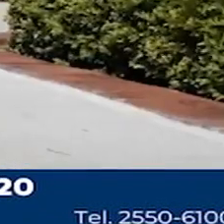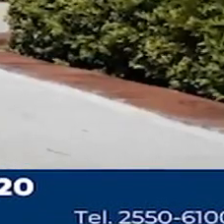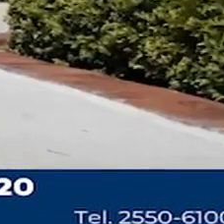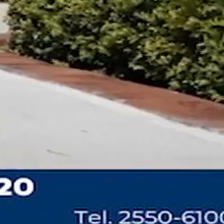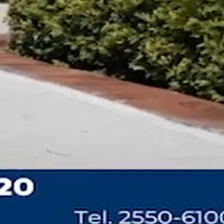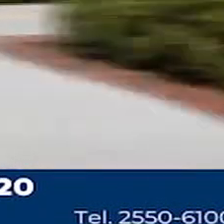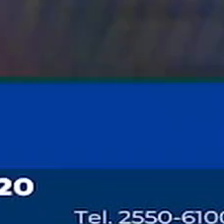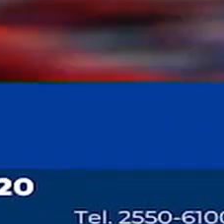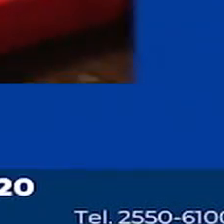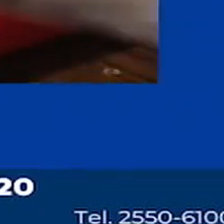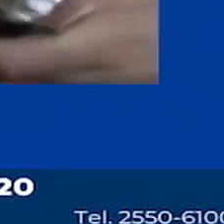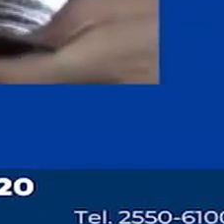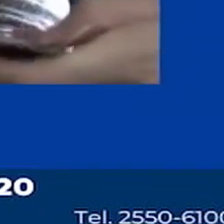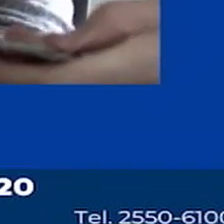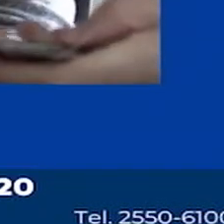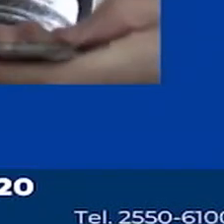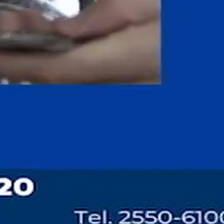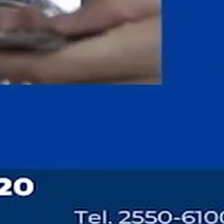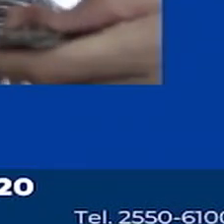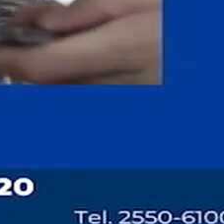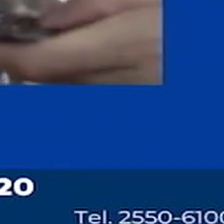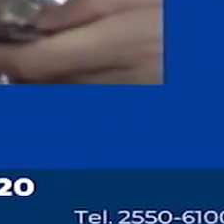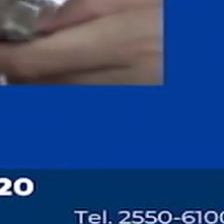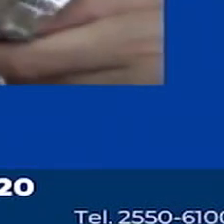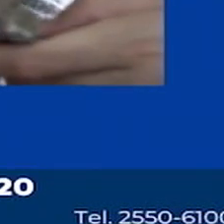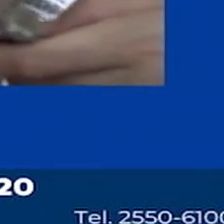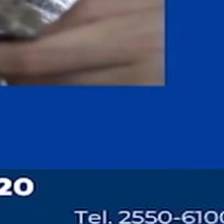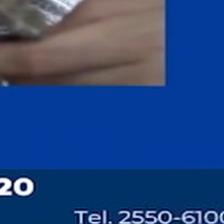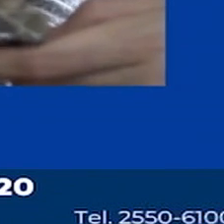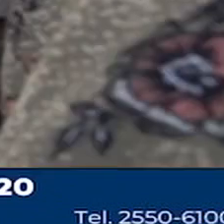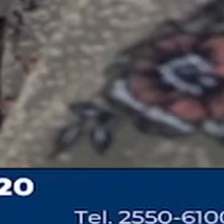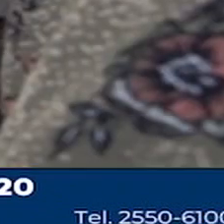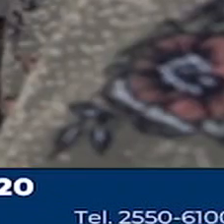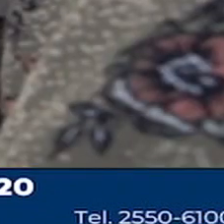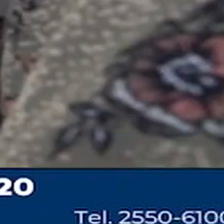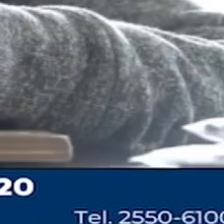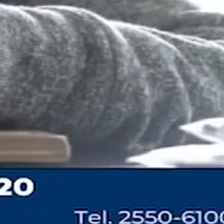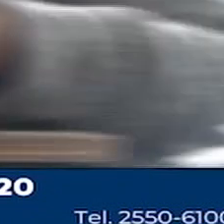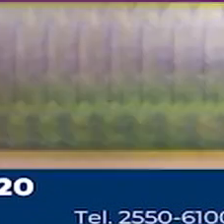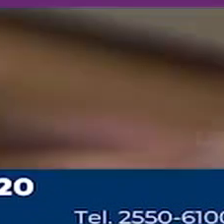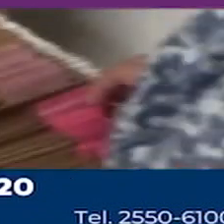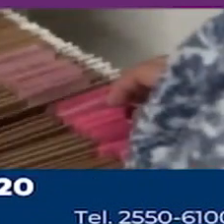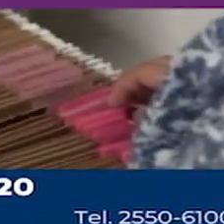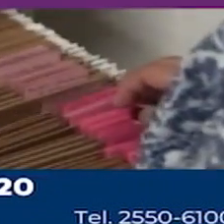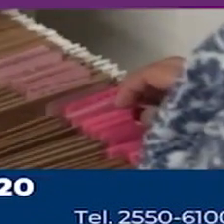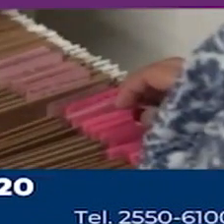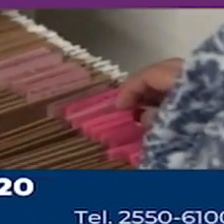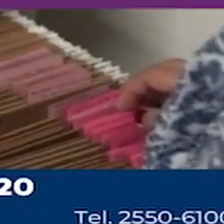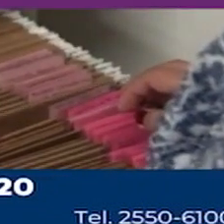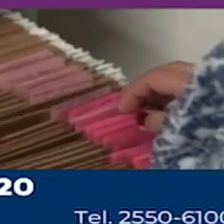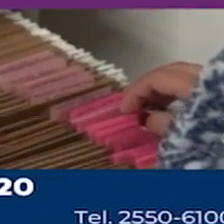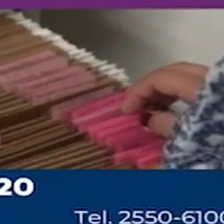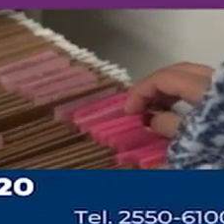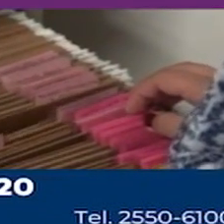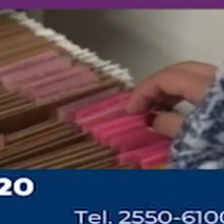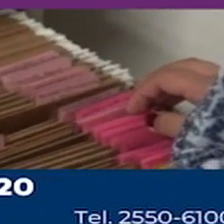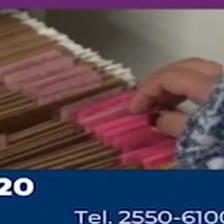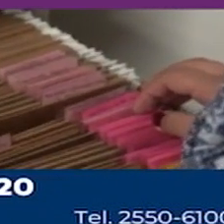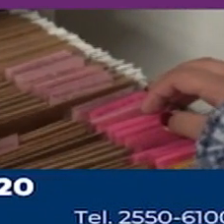Te ofrecemos 7 diplomados para universitarios, además de programas técnicos y cursos libres.